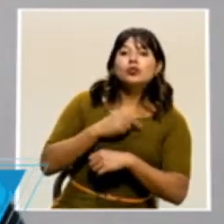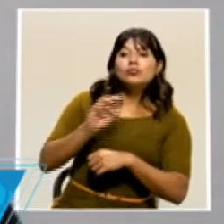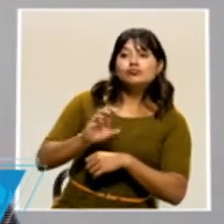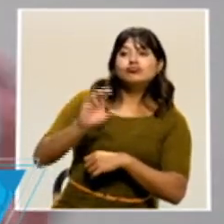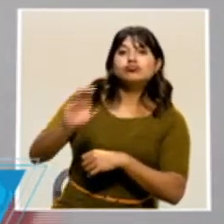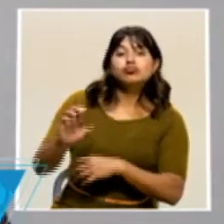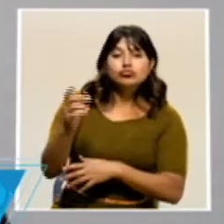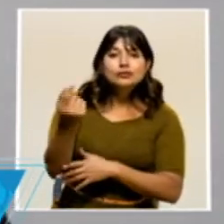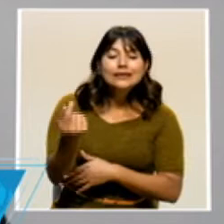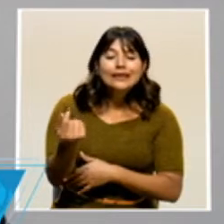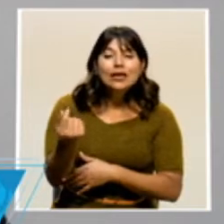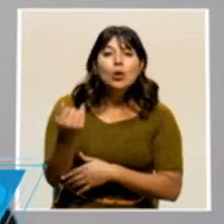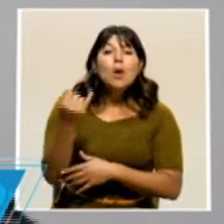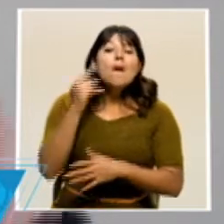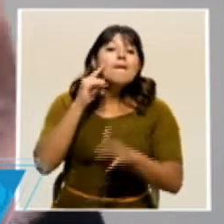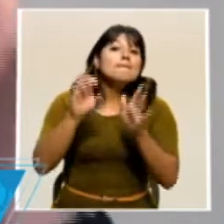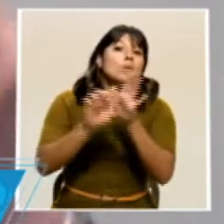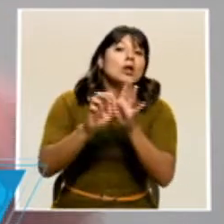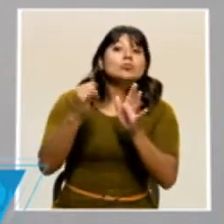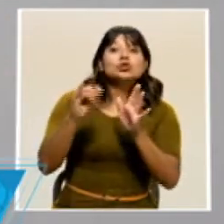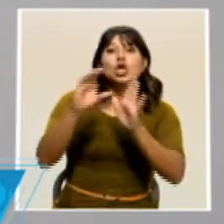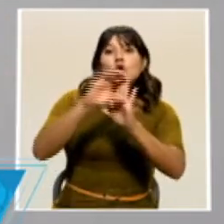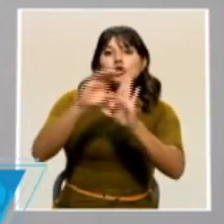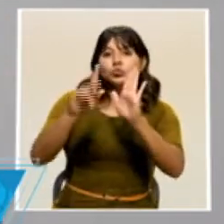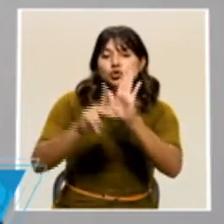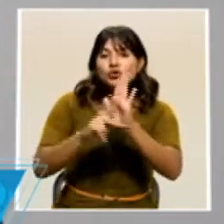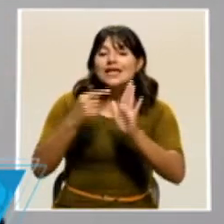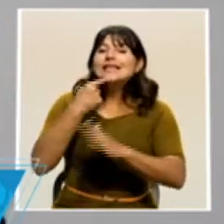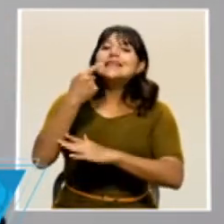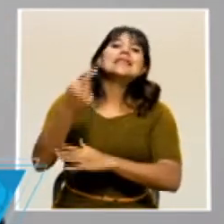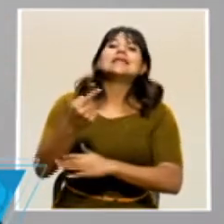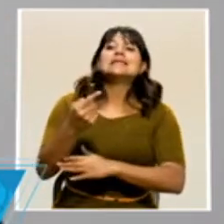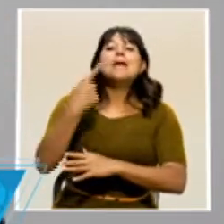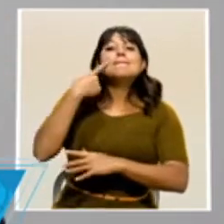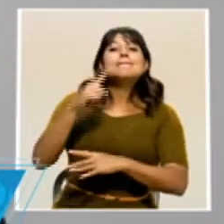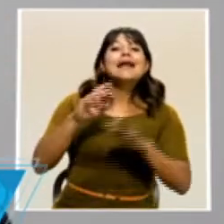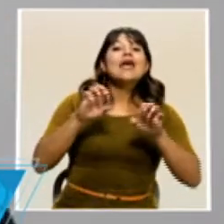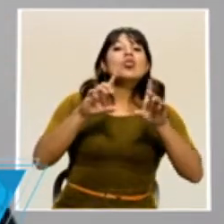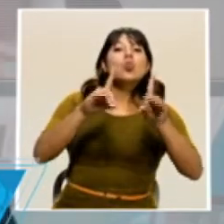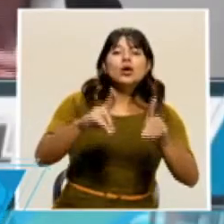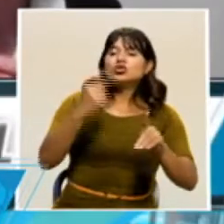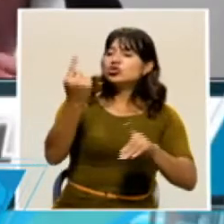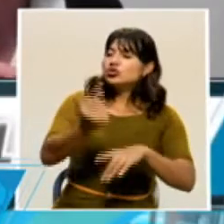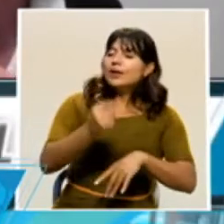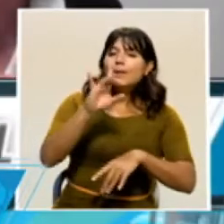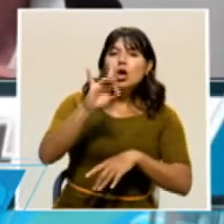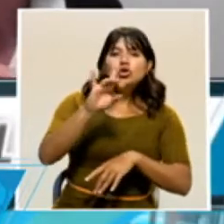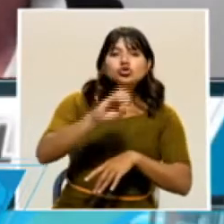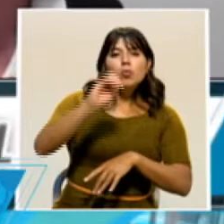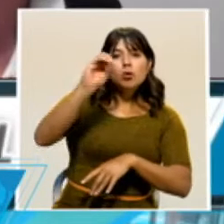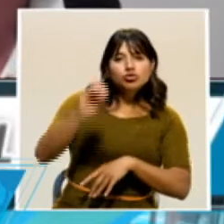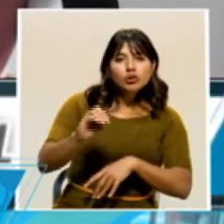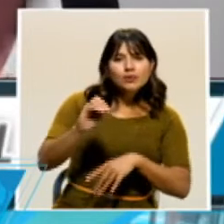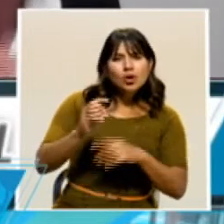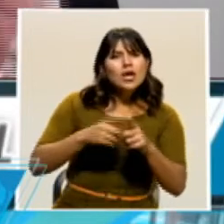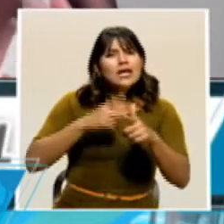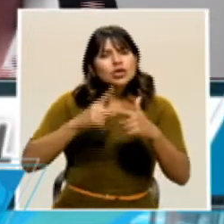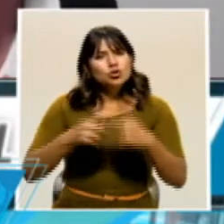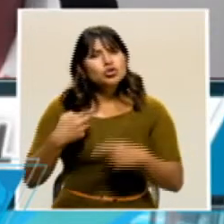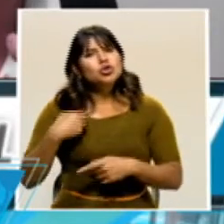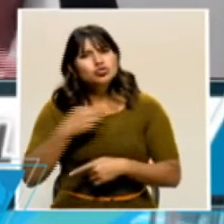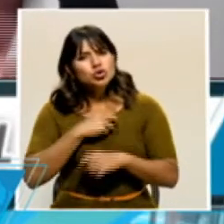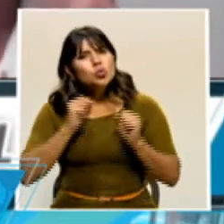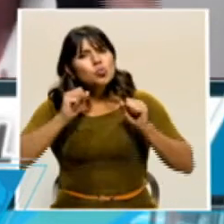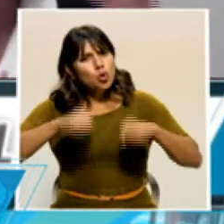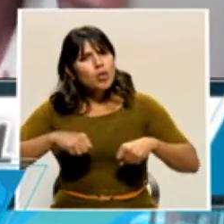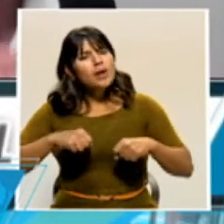si nuestra constitución política establece que hay que darle educación un 8%, ¿por qué no estudiar, por qué no analizar y hasta